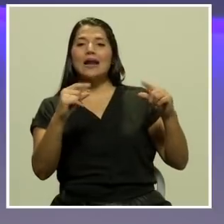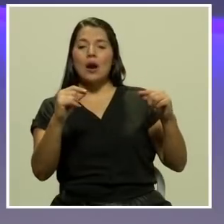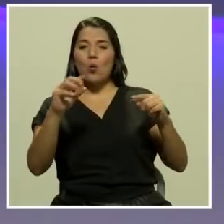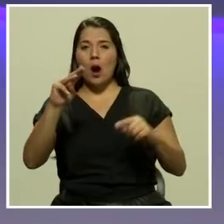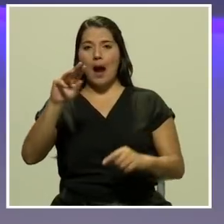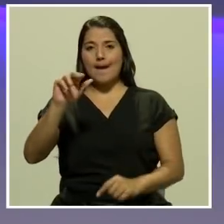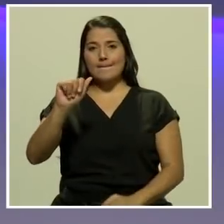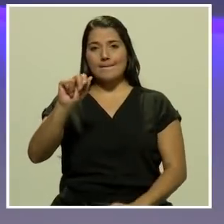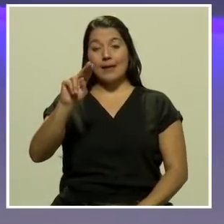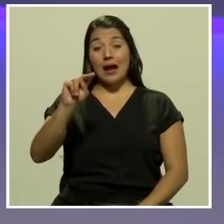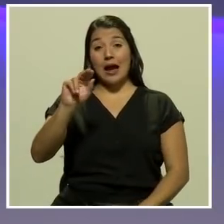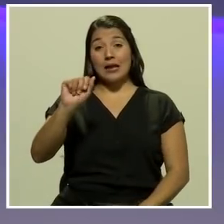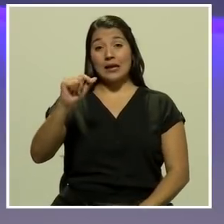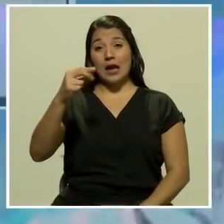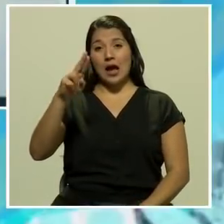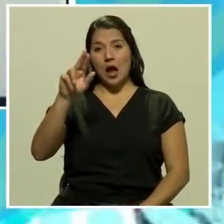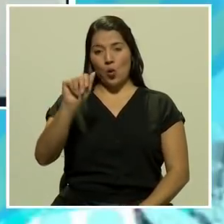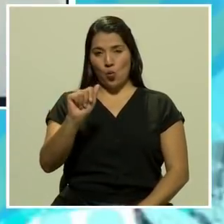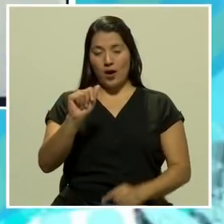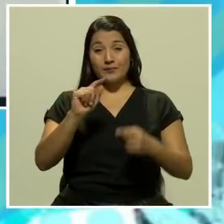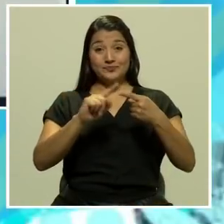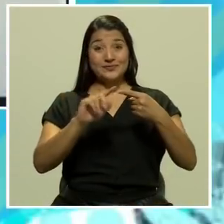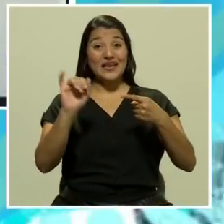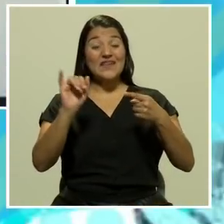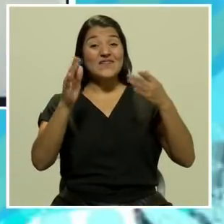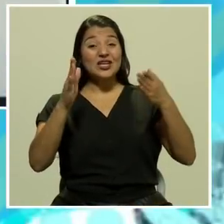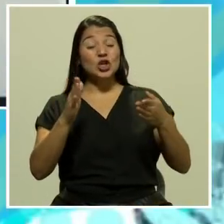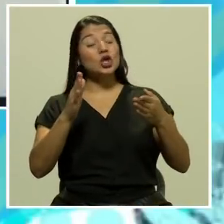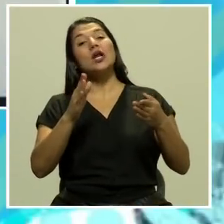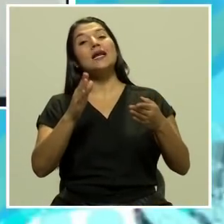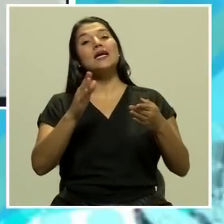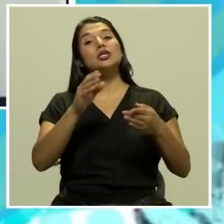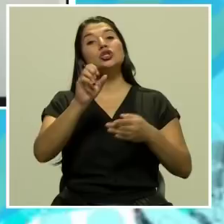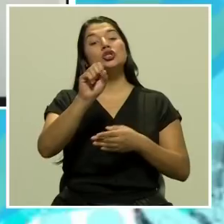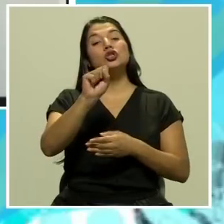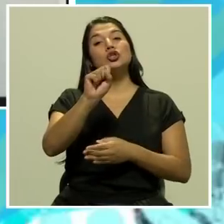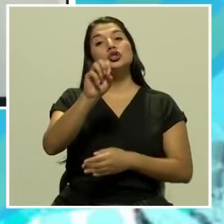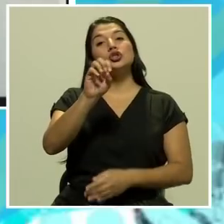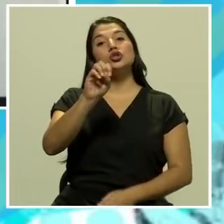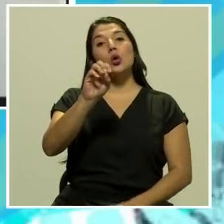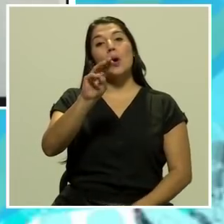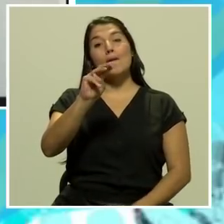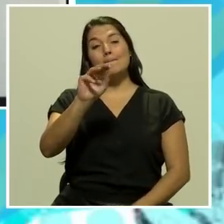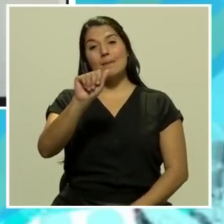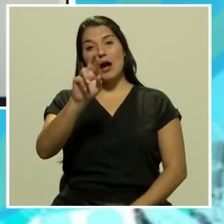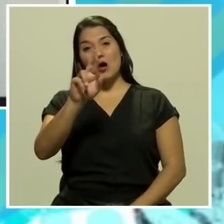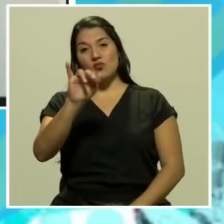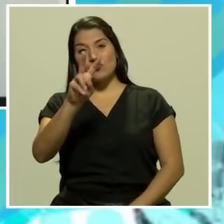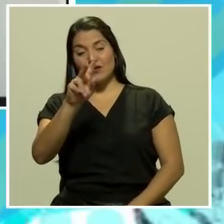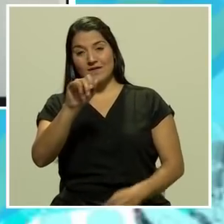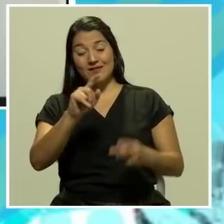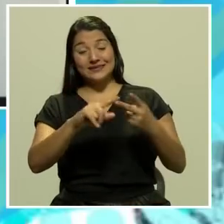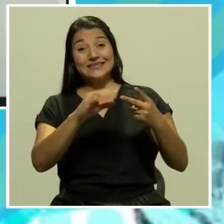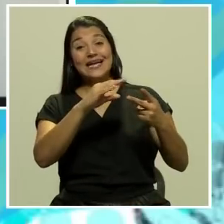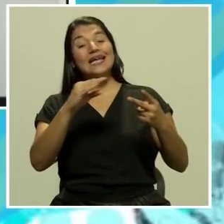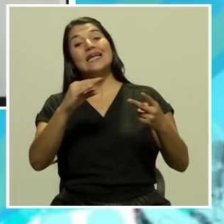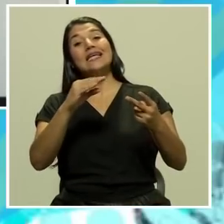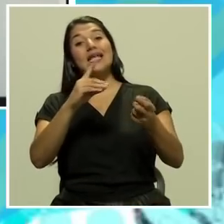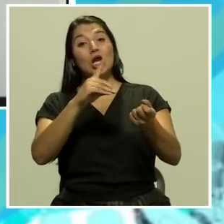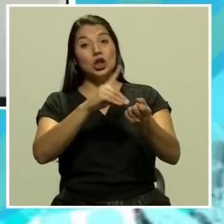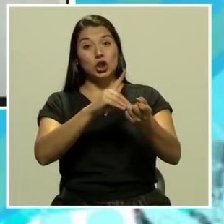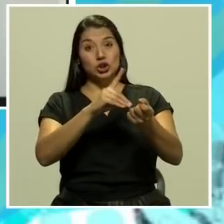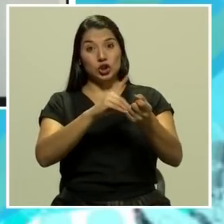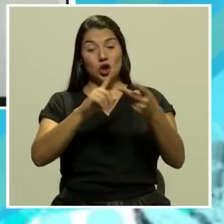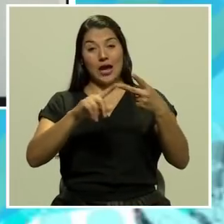infectóloga María Mercedes Somarriba y el epidemiólogo Leonel Argüello Irigoyen, dos